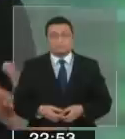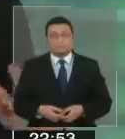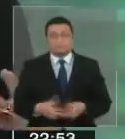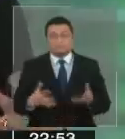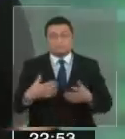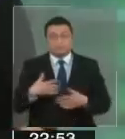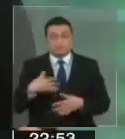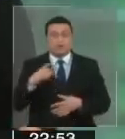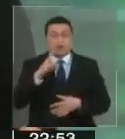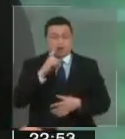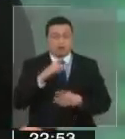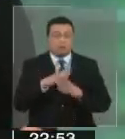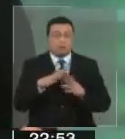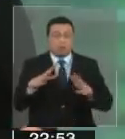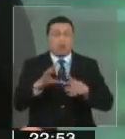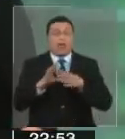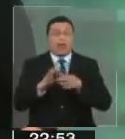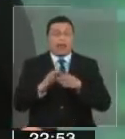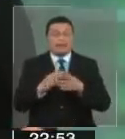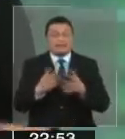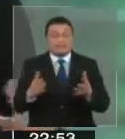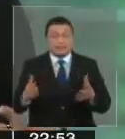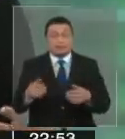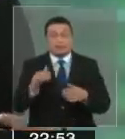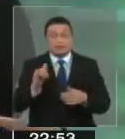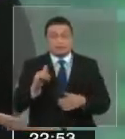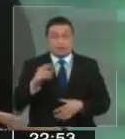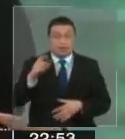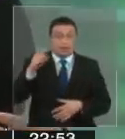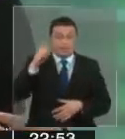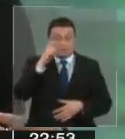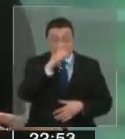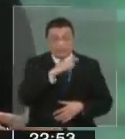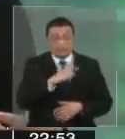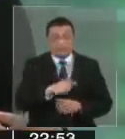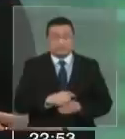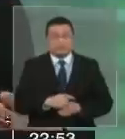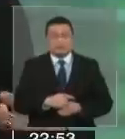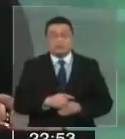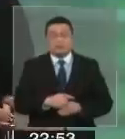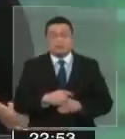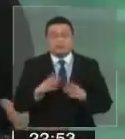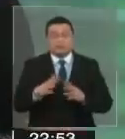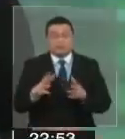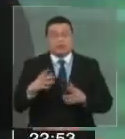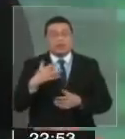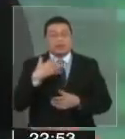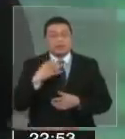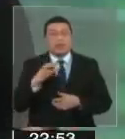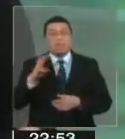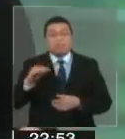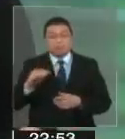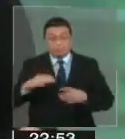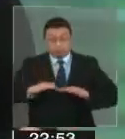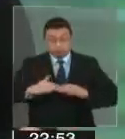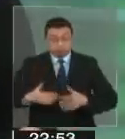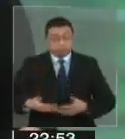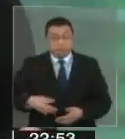De que estoy tan agradecida y que lo difícil, ¿qué maternidad no es